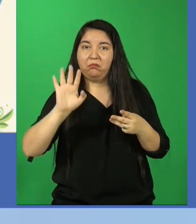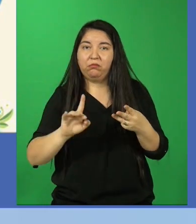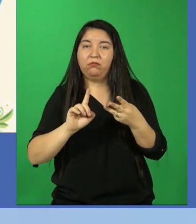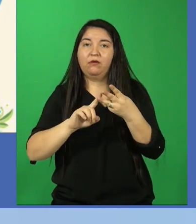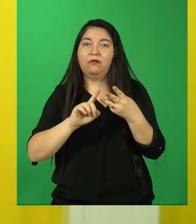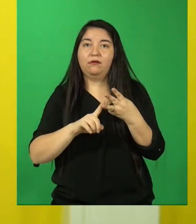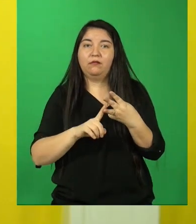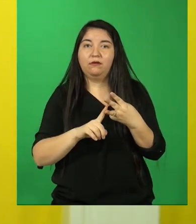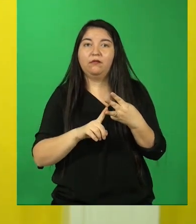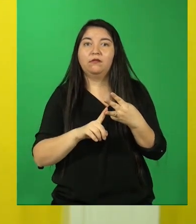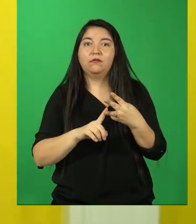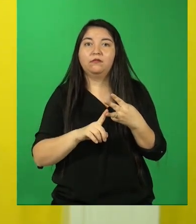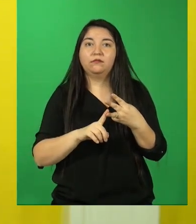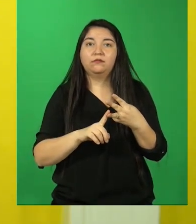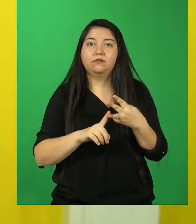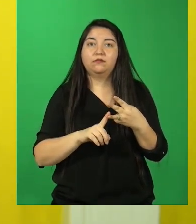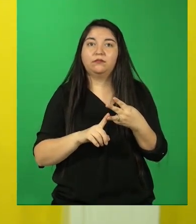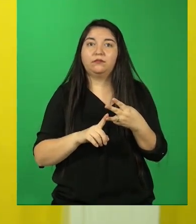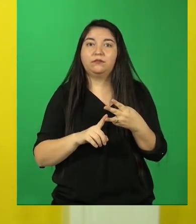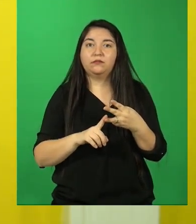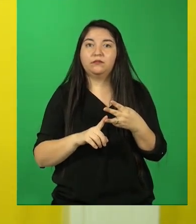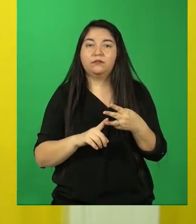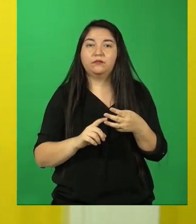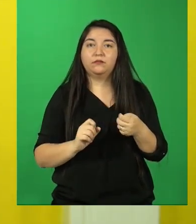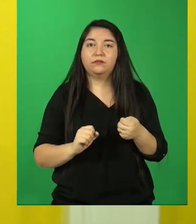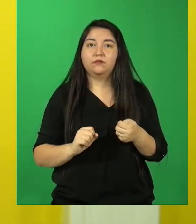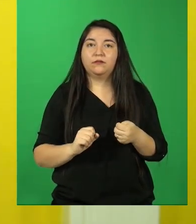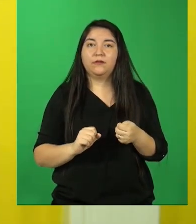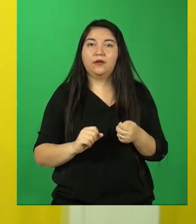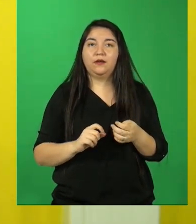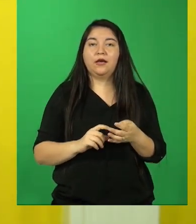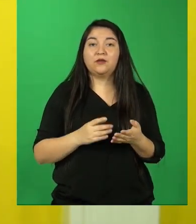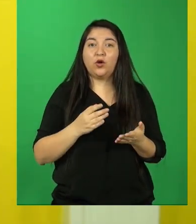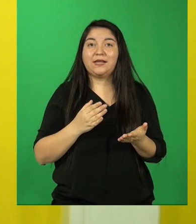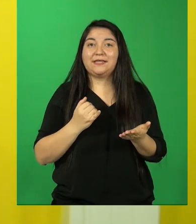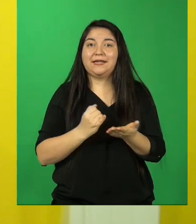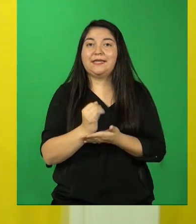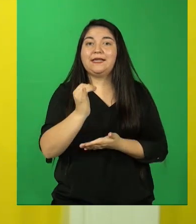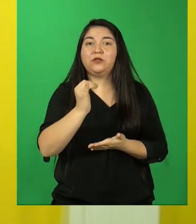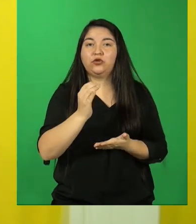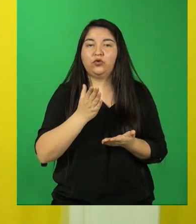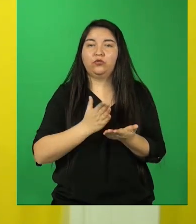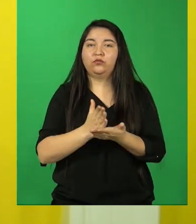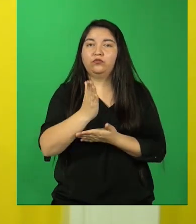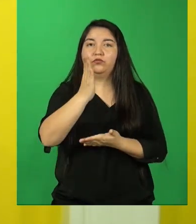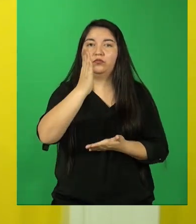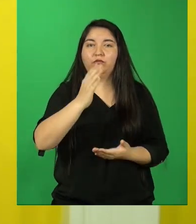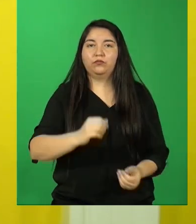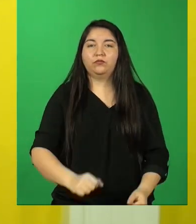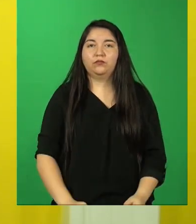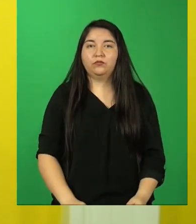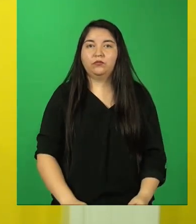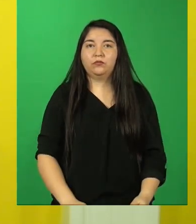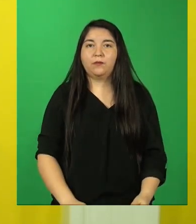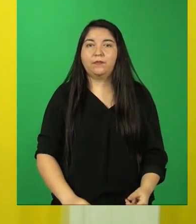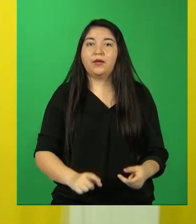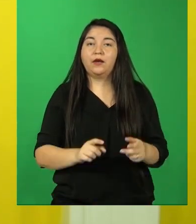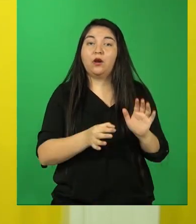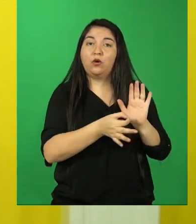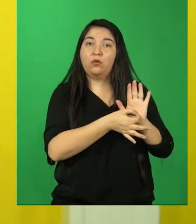características. En la parte inicial. Y como les decía, los